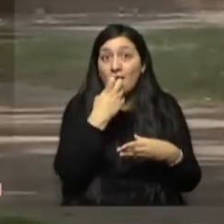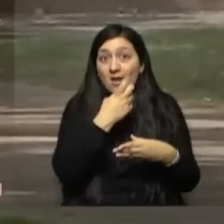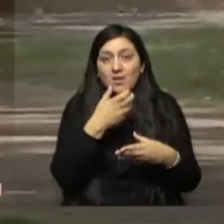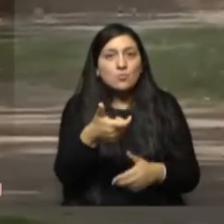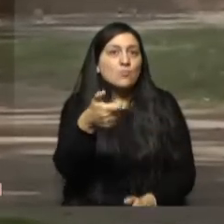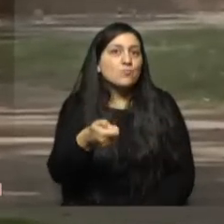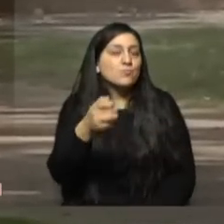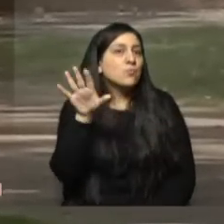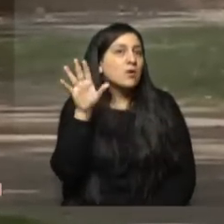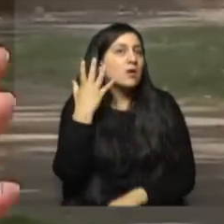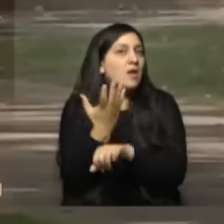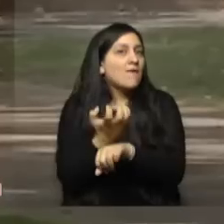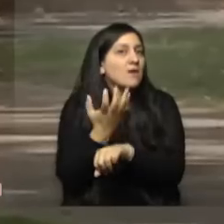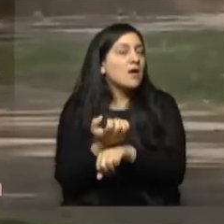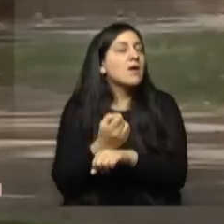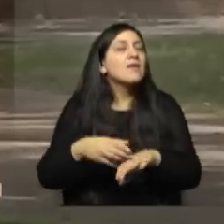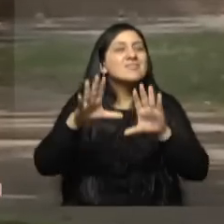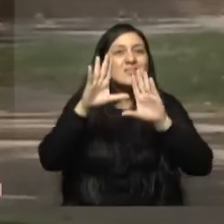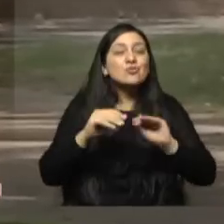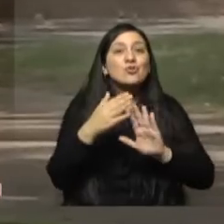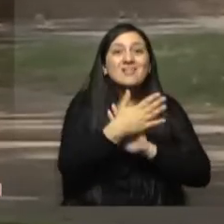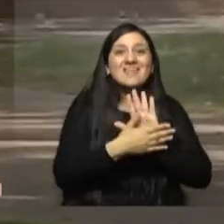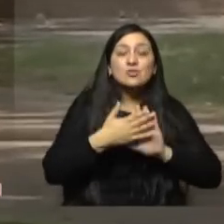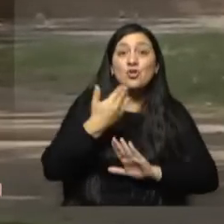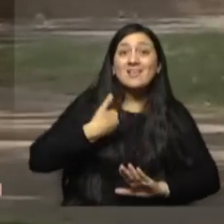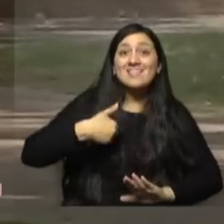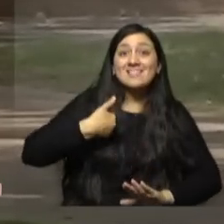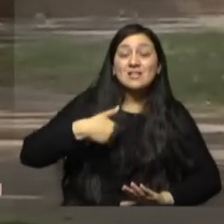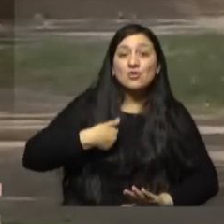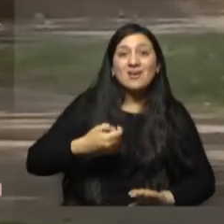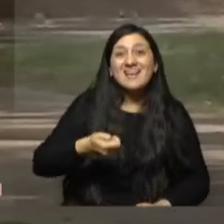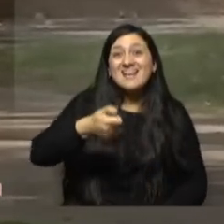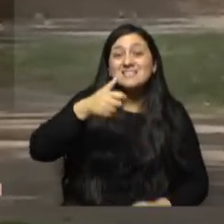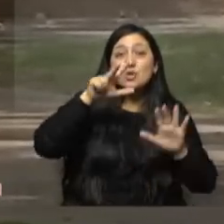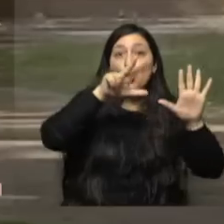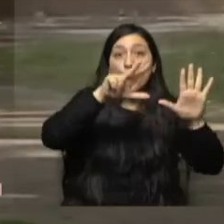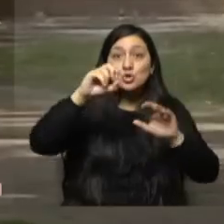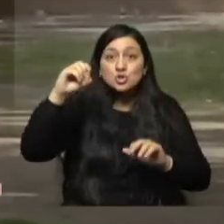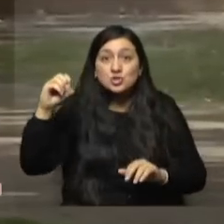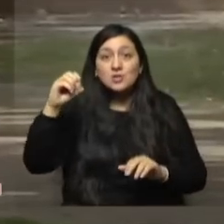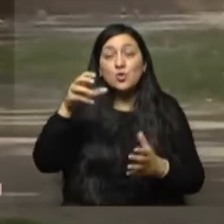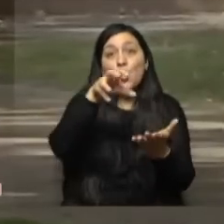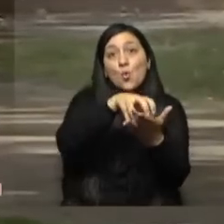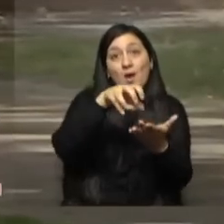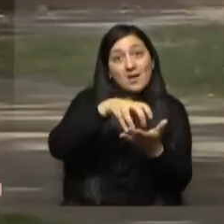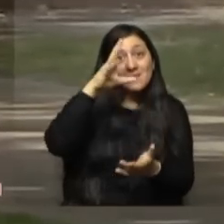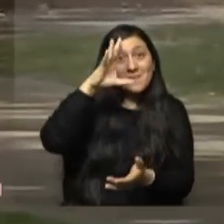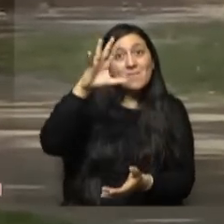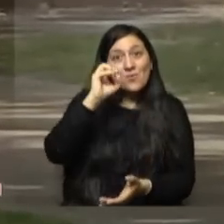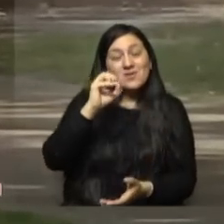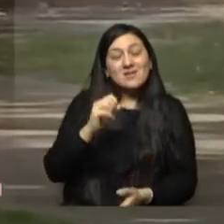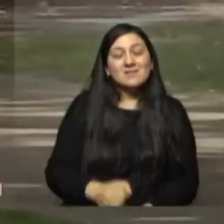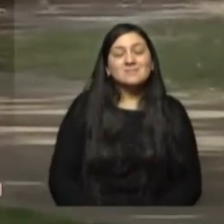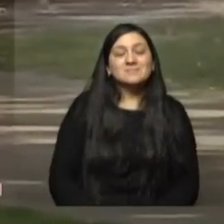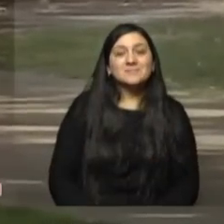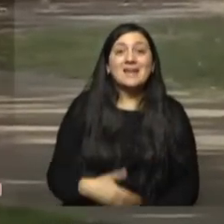los sitios del todo el territorio argentino. Tienen casi 800 sitios detectados en la